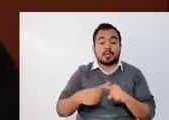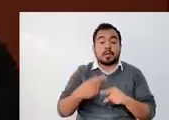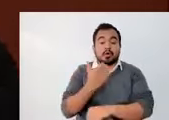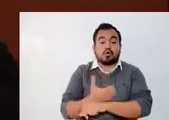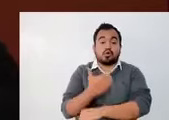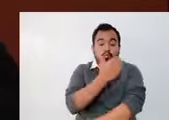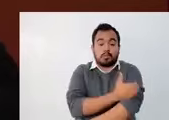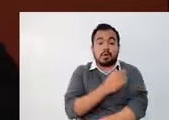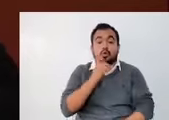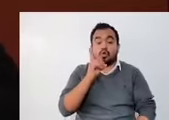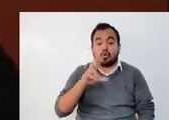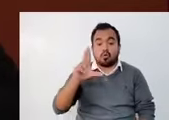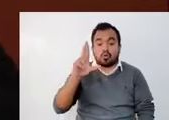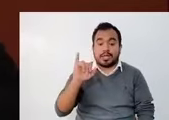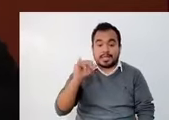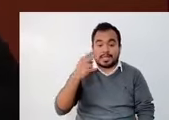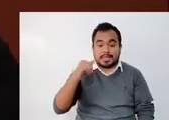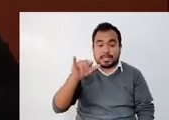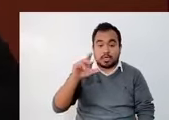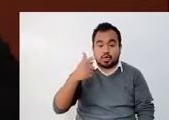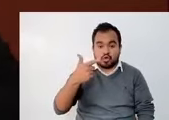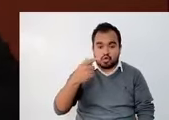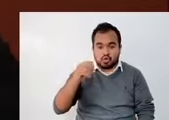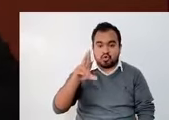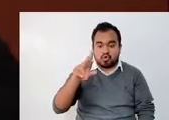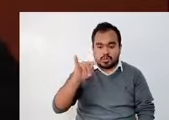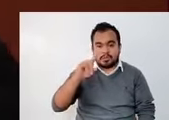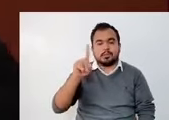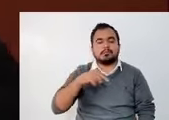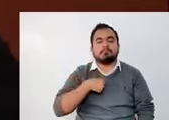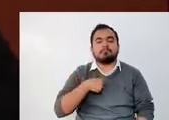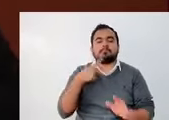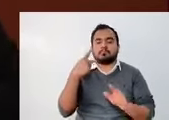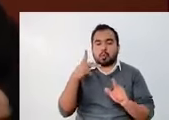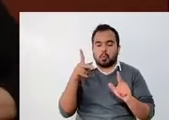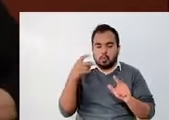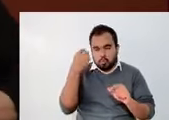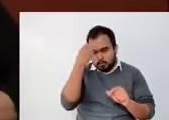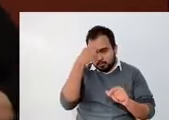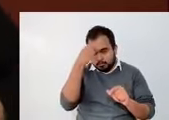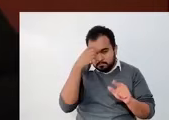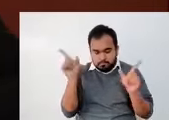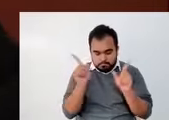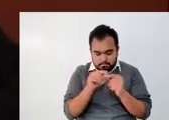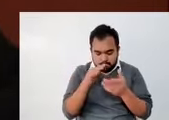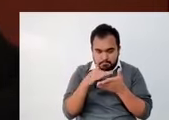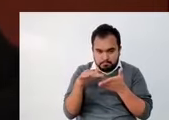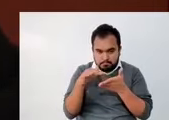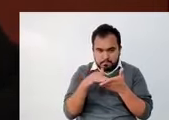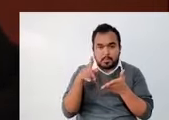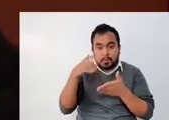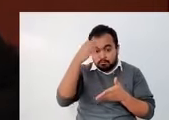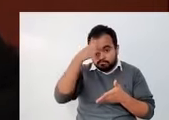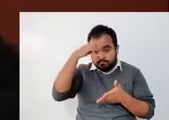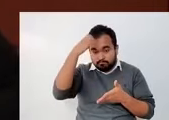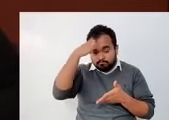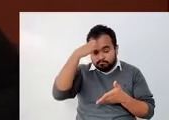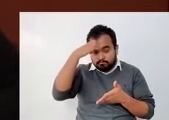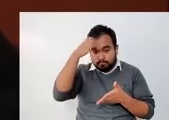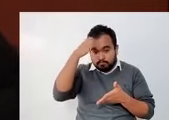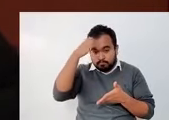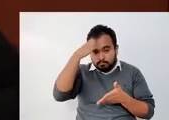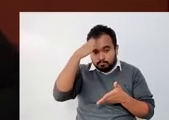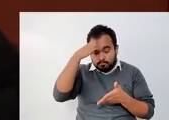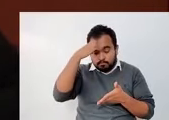Íñigo Ortiz de Urbina Jimeno. Me permito leer brevemente su reseña. Él es especialista en Derecho Penal